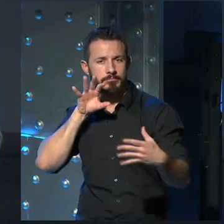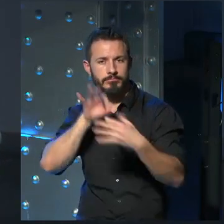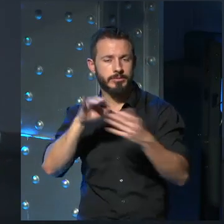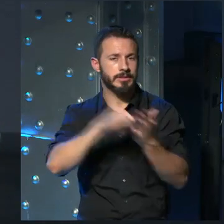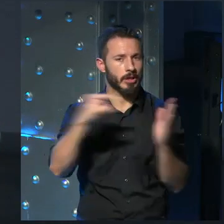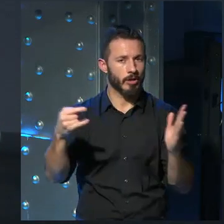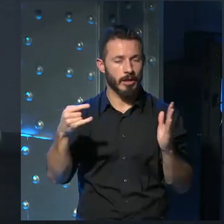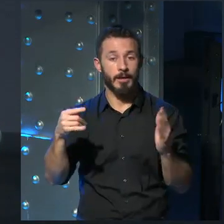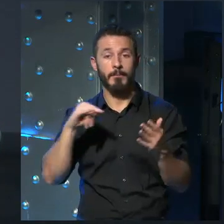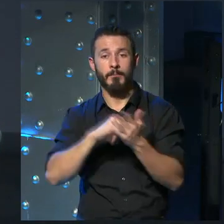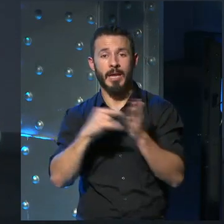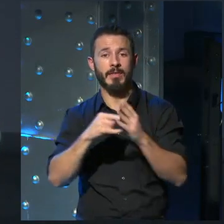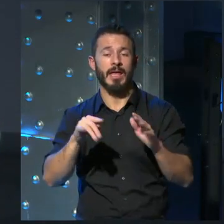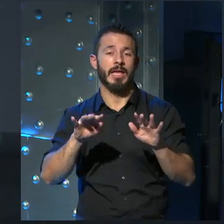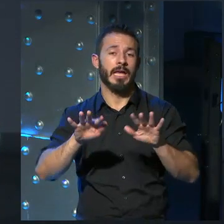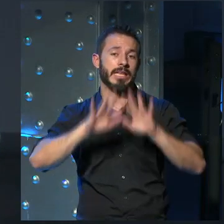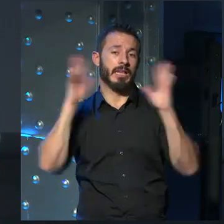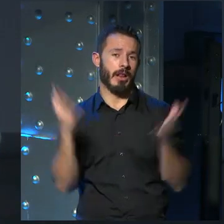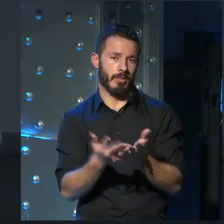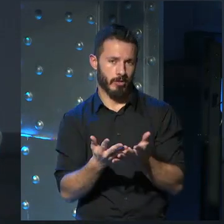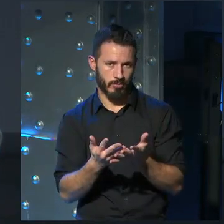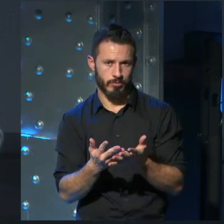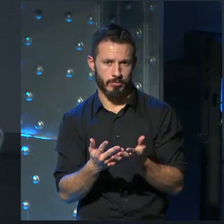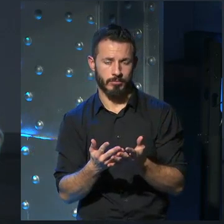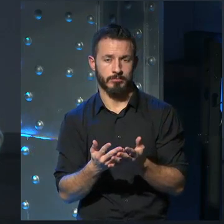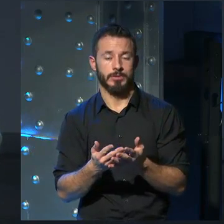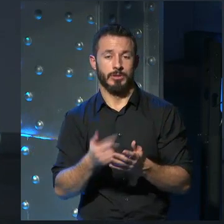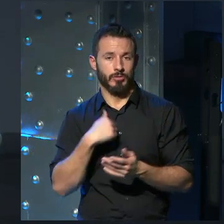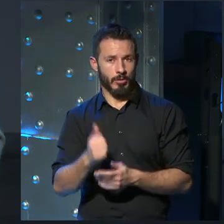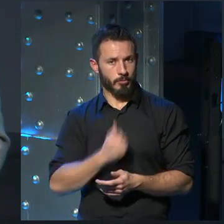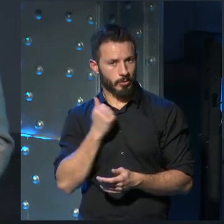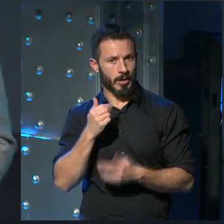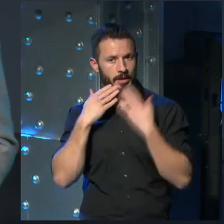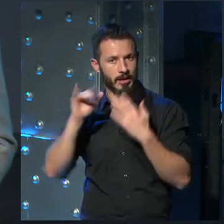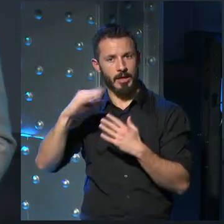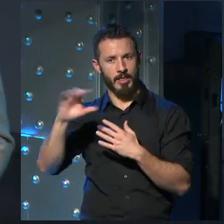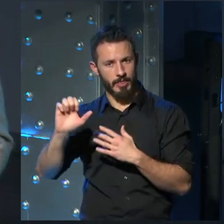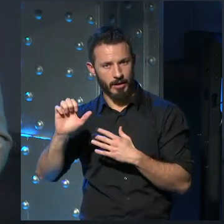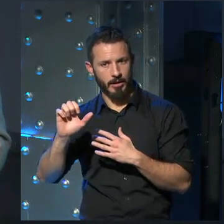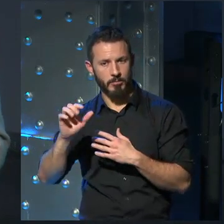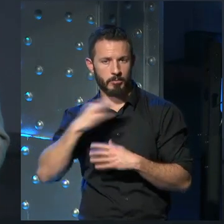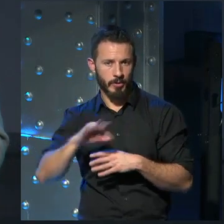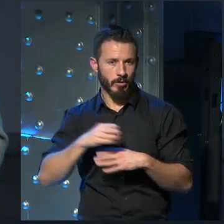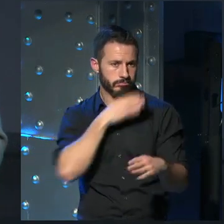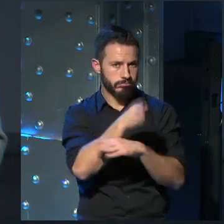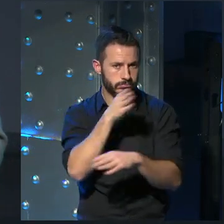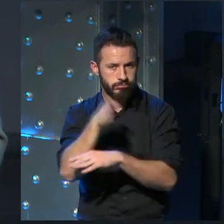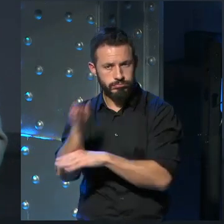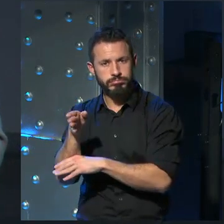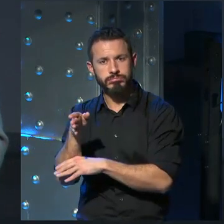tecnología, que es el plan de internacionalización, ¿no? Yo sí he tenido la oportunidad, gracias a ICEX, de acudir a muchas misiones en las